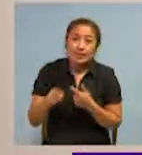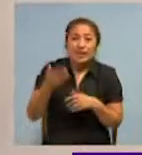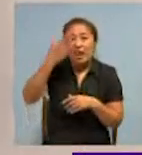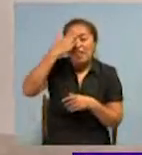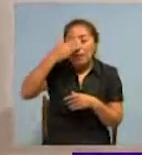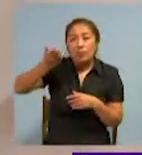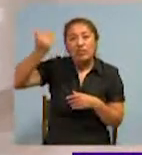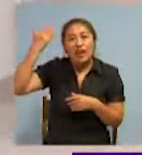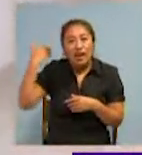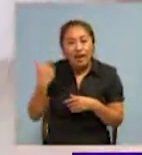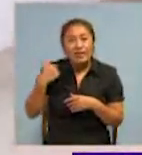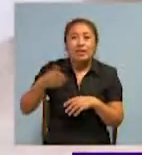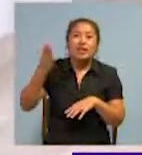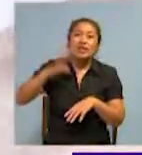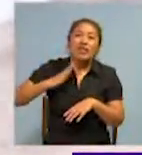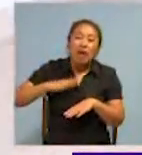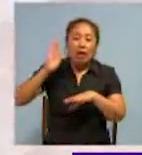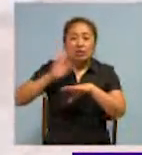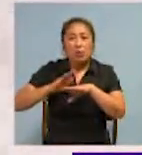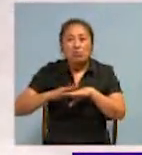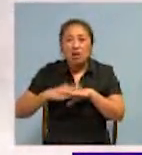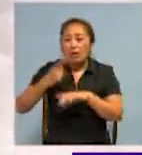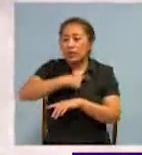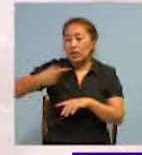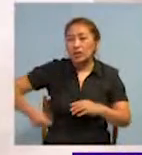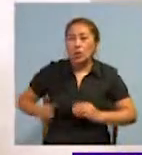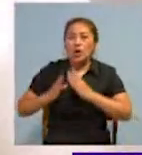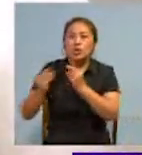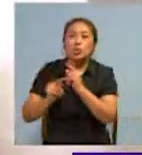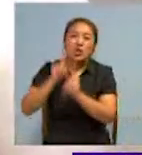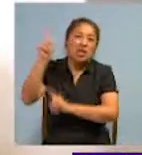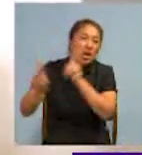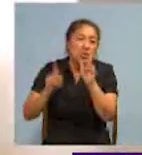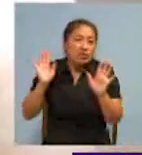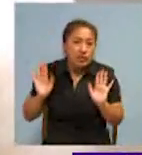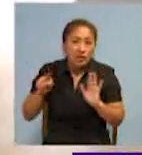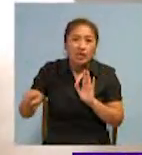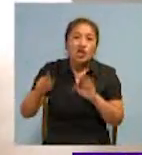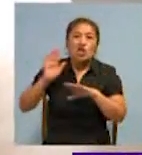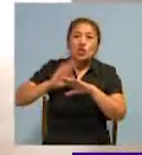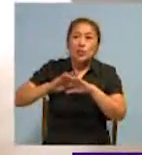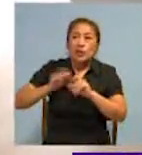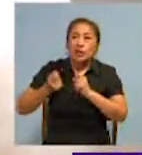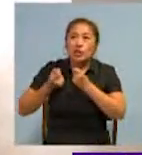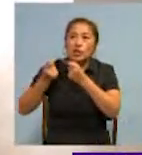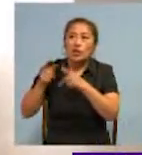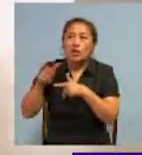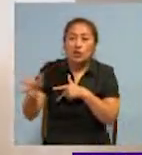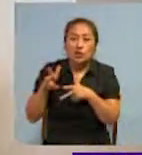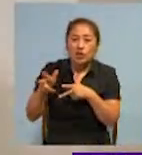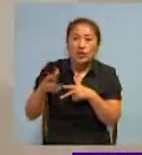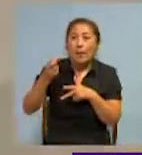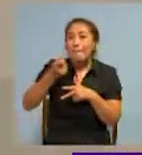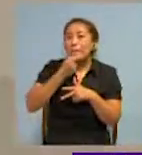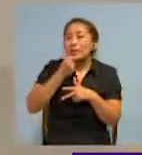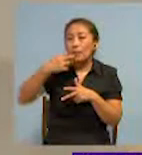sabiendo de los incumplimientos del estado de de unas u otras gestiones frente a compromisos de hechos similares con migración de palmasola